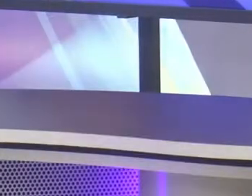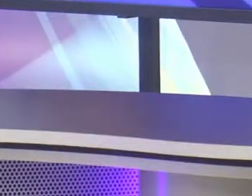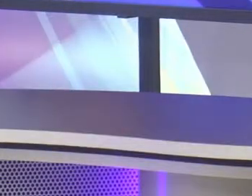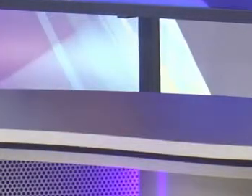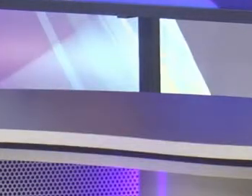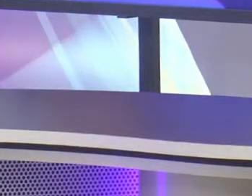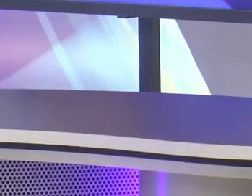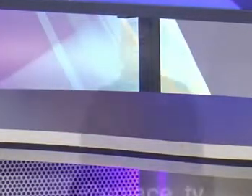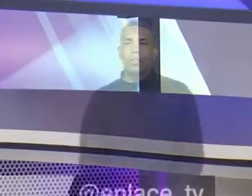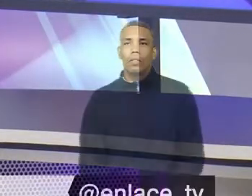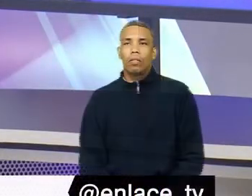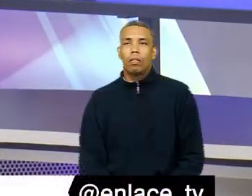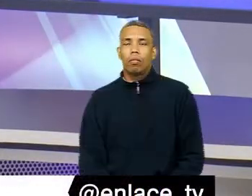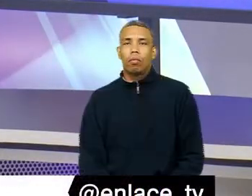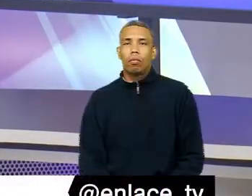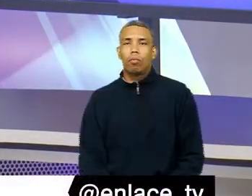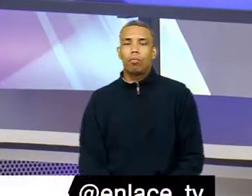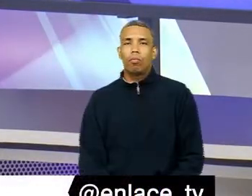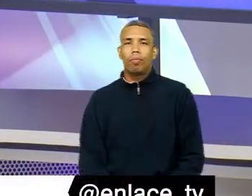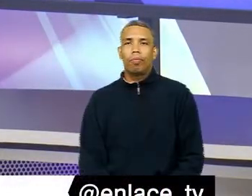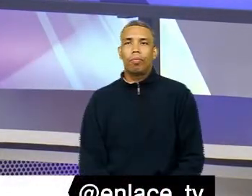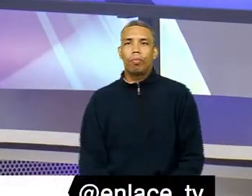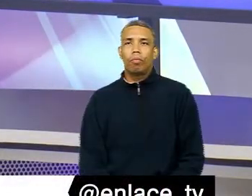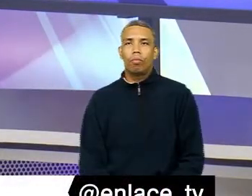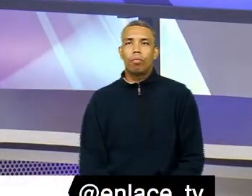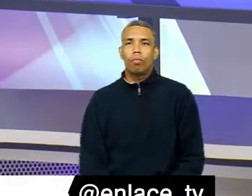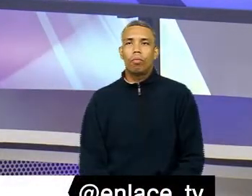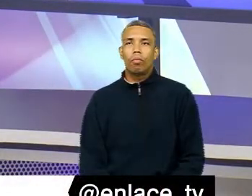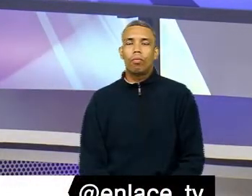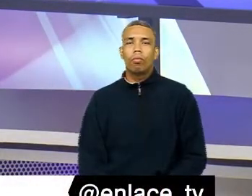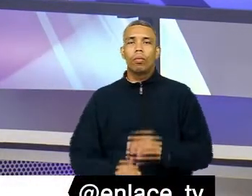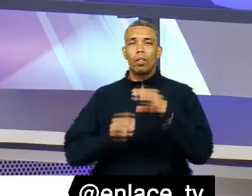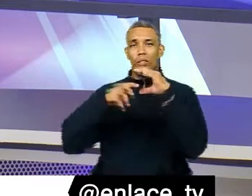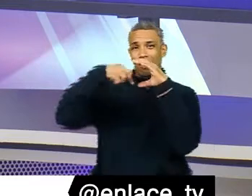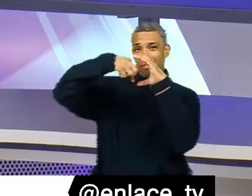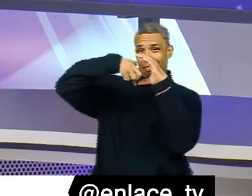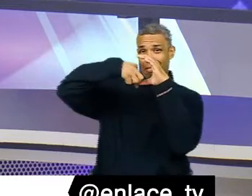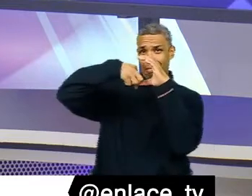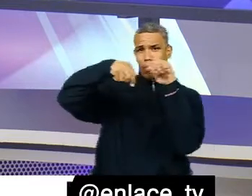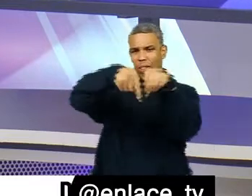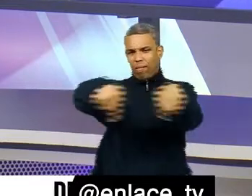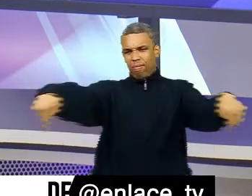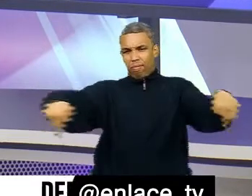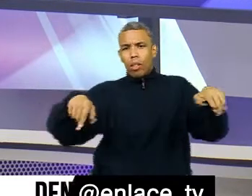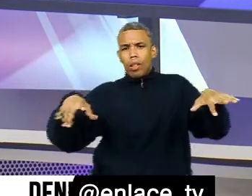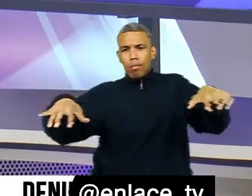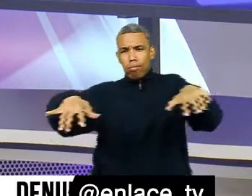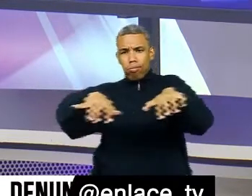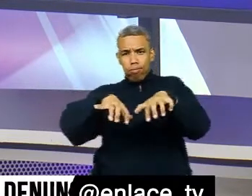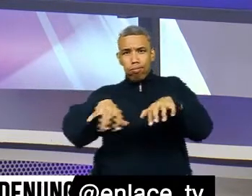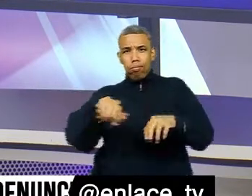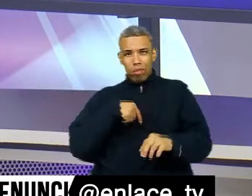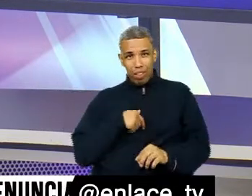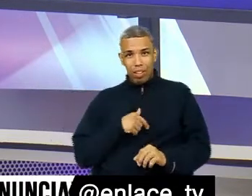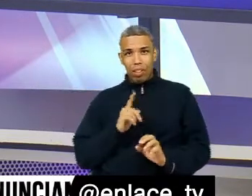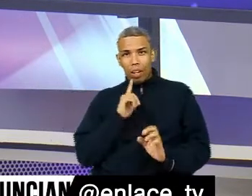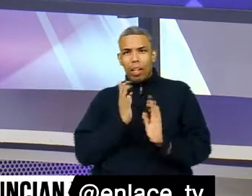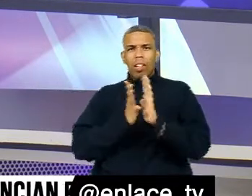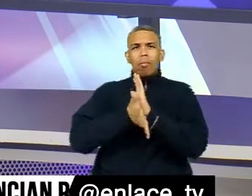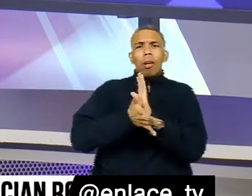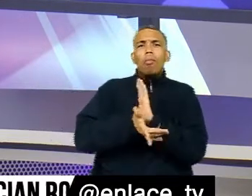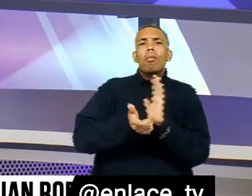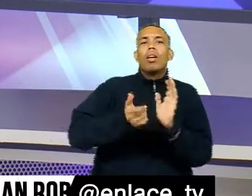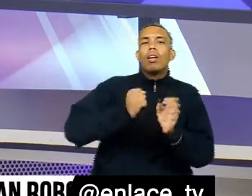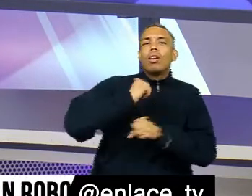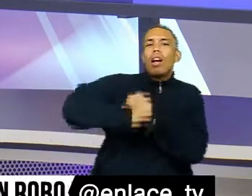Gracias por continuar con nosotros. En el auditorio del Centro Popular Comercial se llevó a cabo la presentación oficial del presupuesto municipal para la